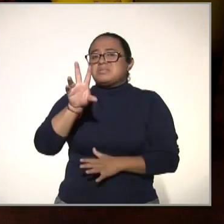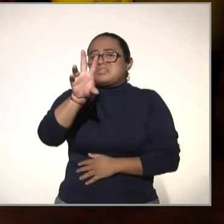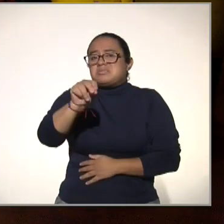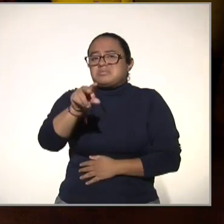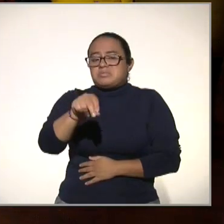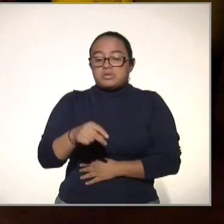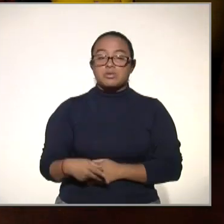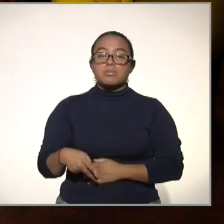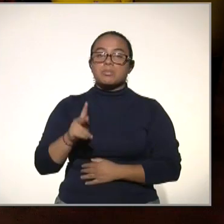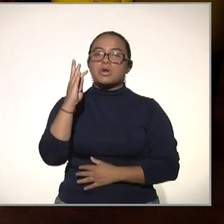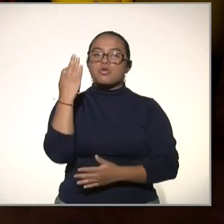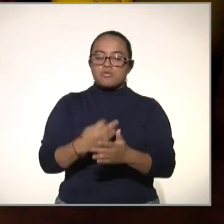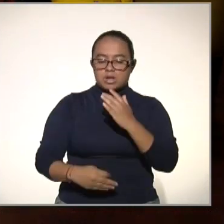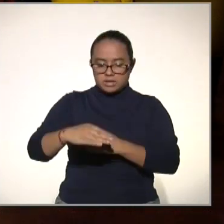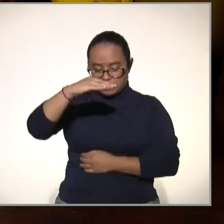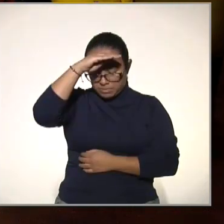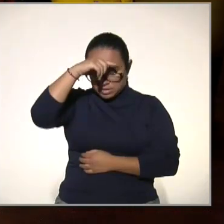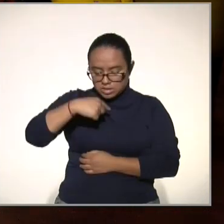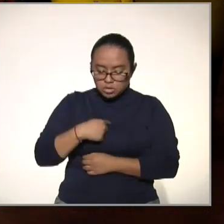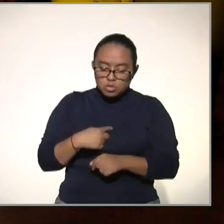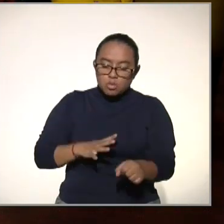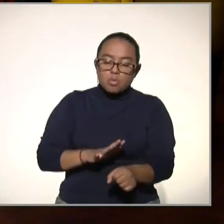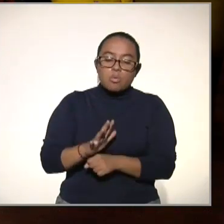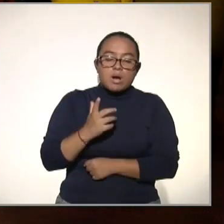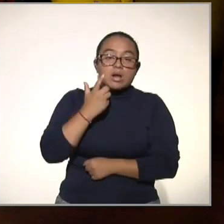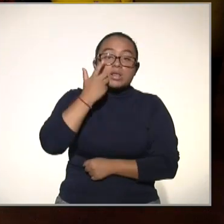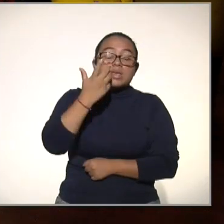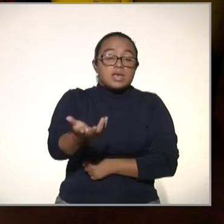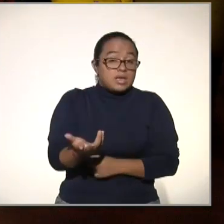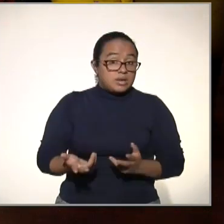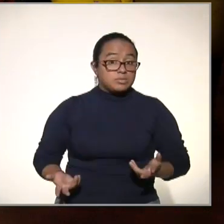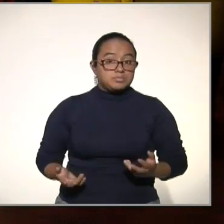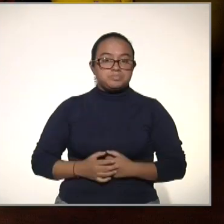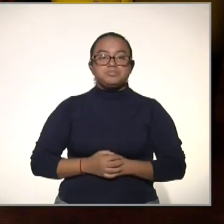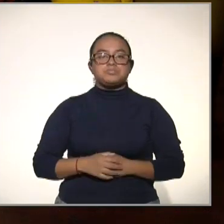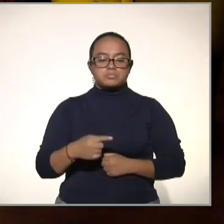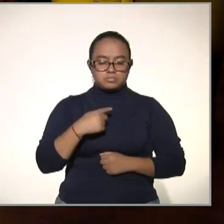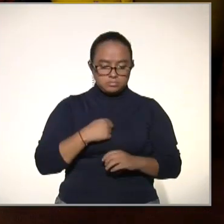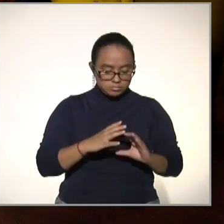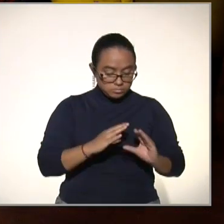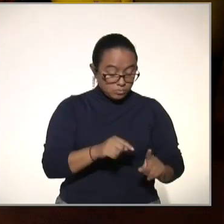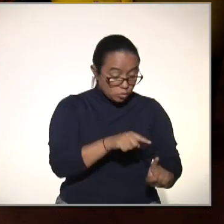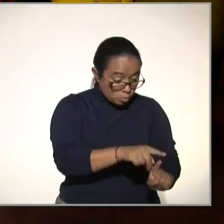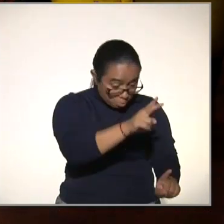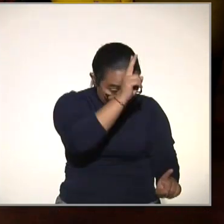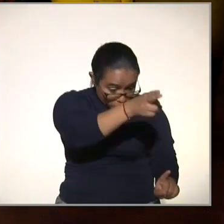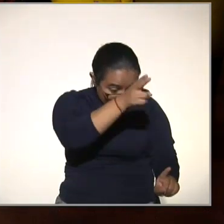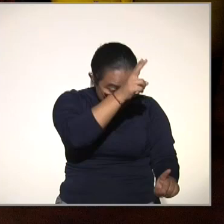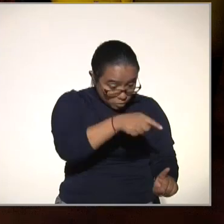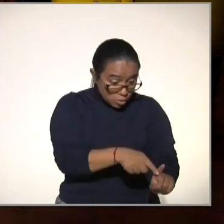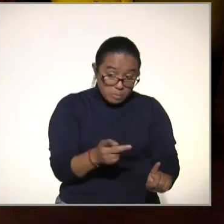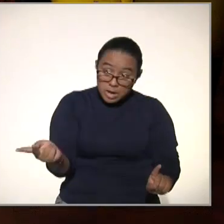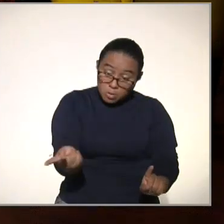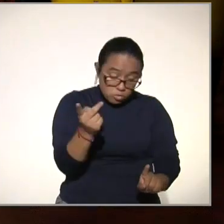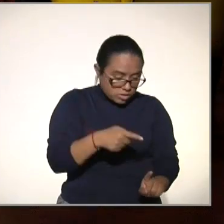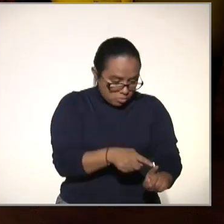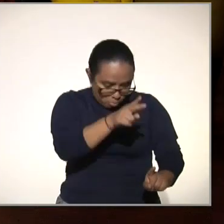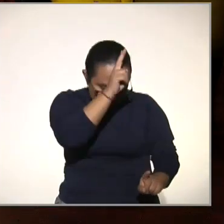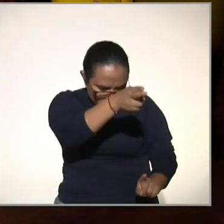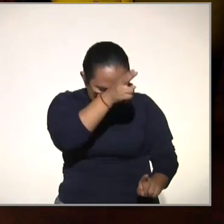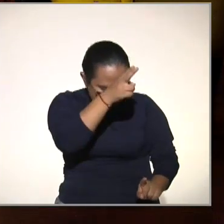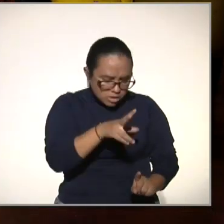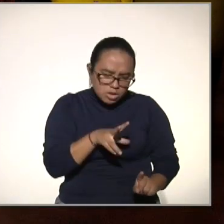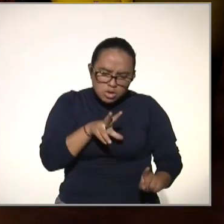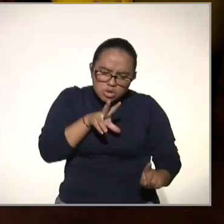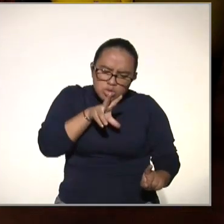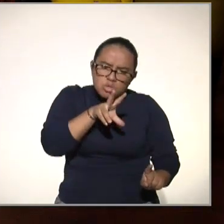nos permitimos la pregunta. Y no hay peor forma de educar que prohibir las preguntas. Las preguntas son los que nos